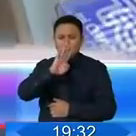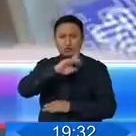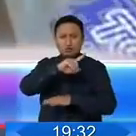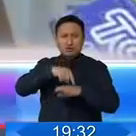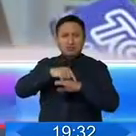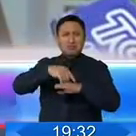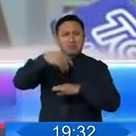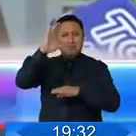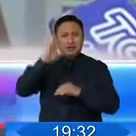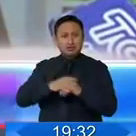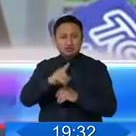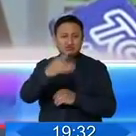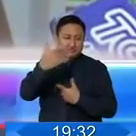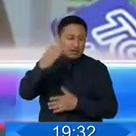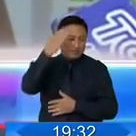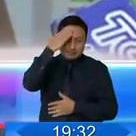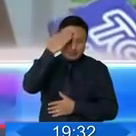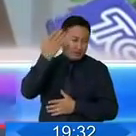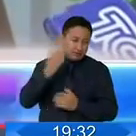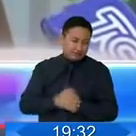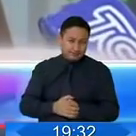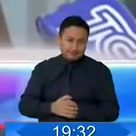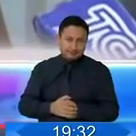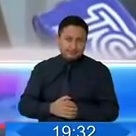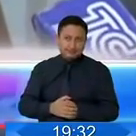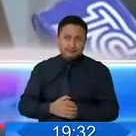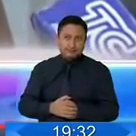horas. Ustedes ya conocen los